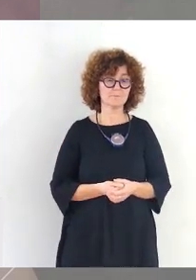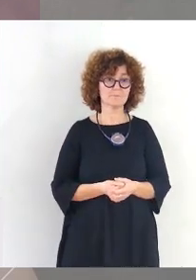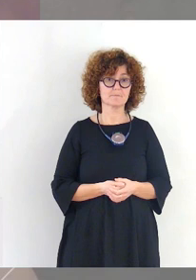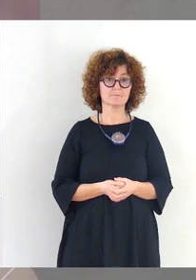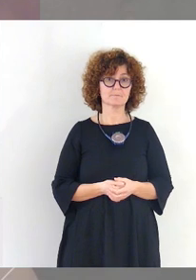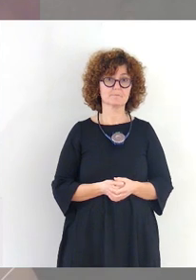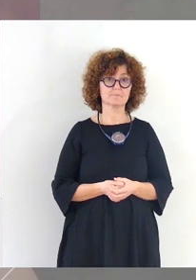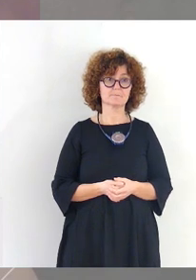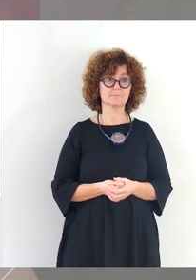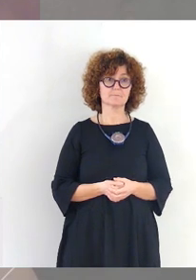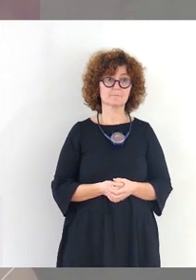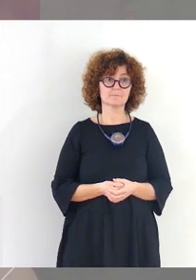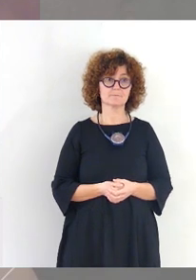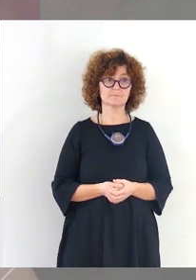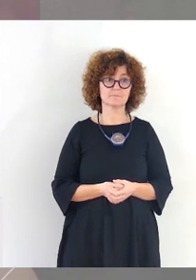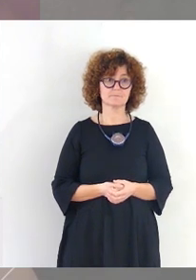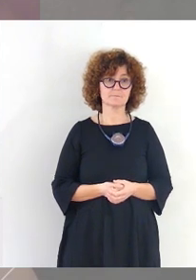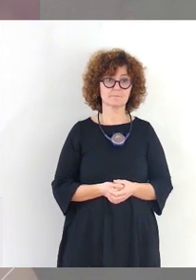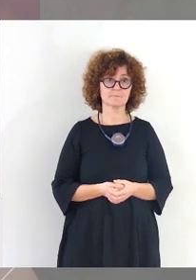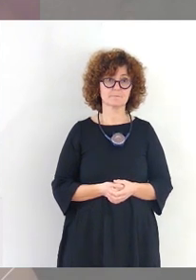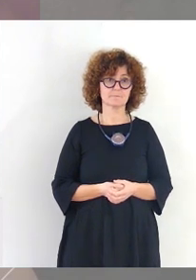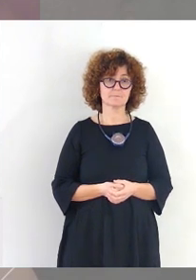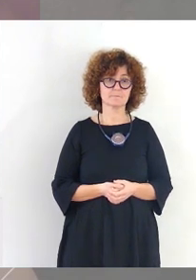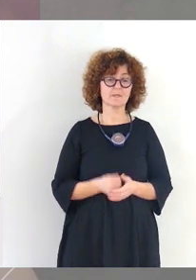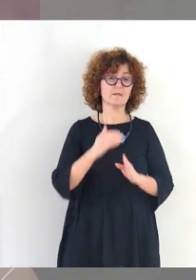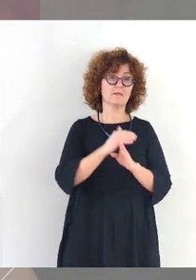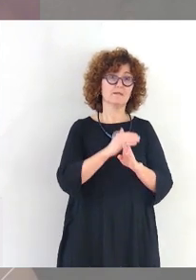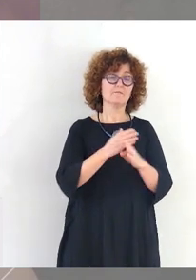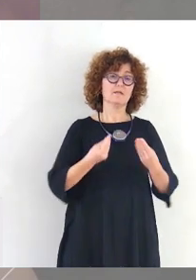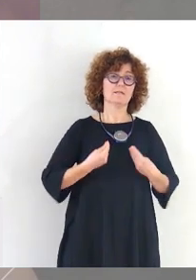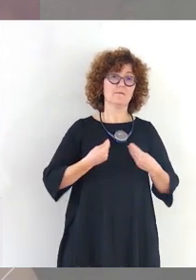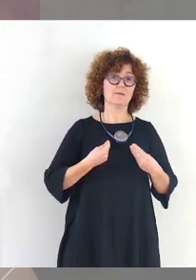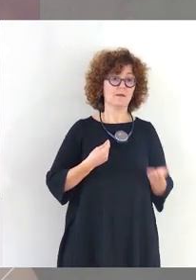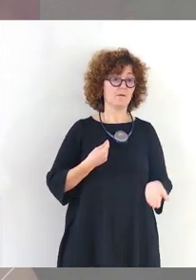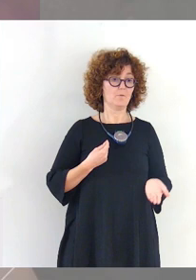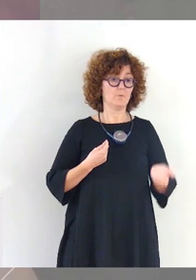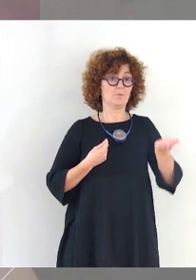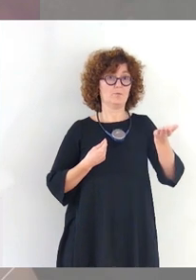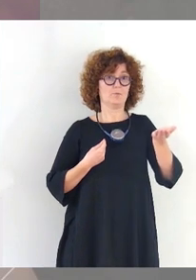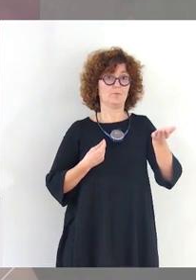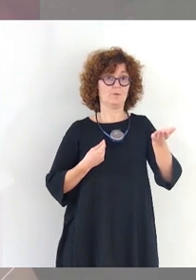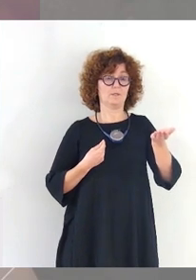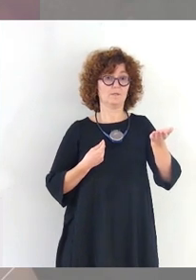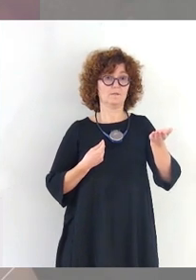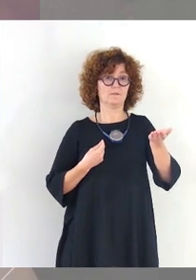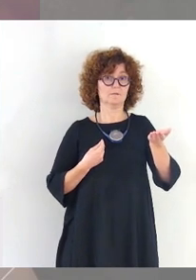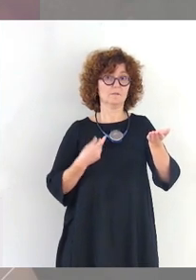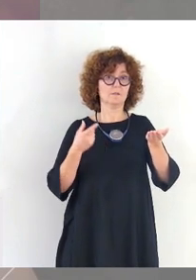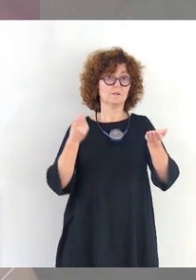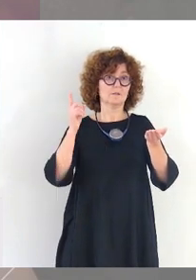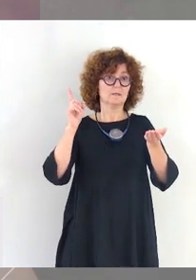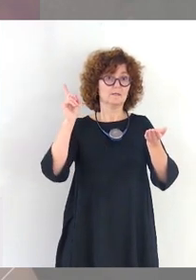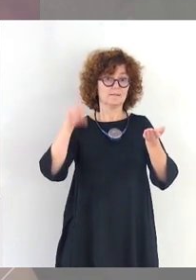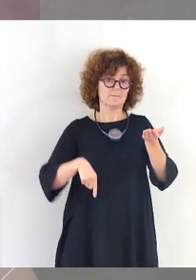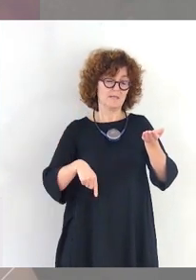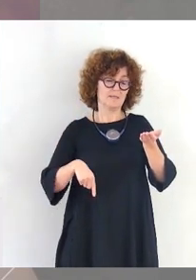según estamos subo nivel de vida sube también el nivel de los Derechos los de los Derechos